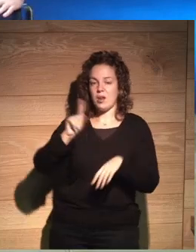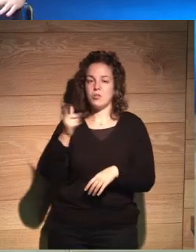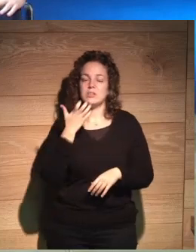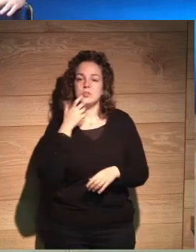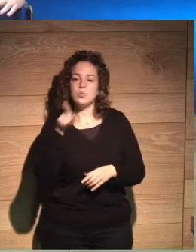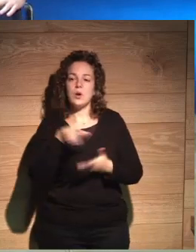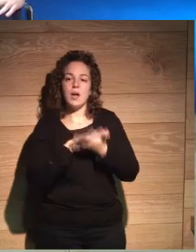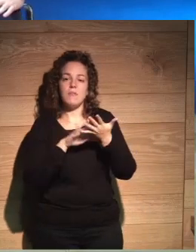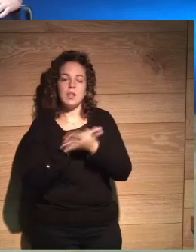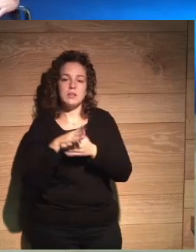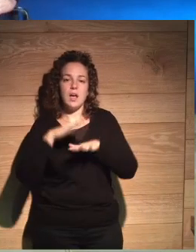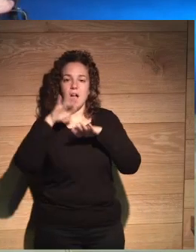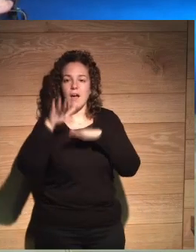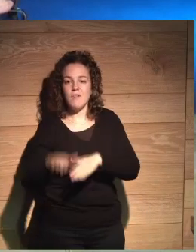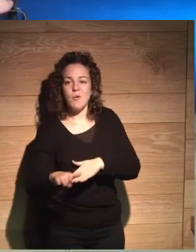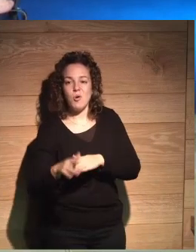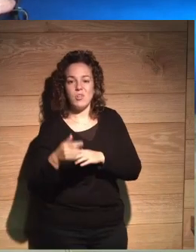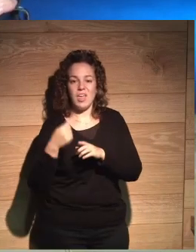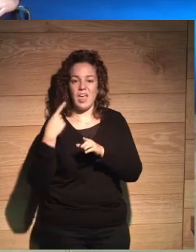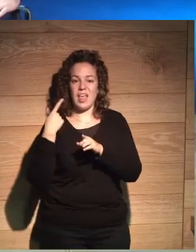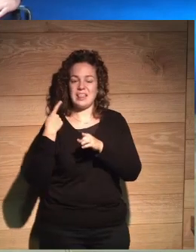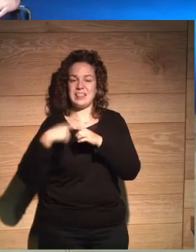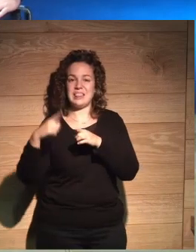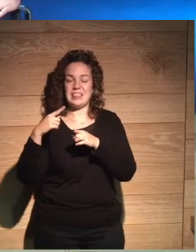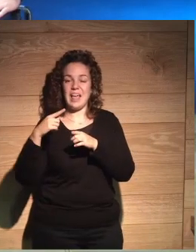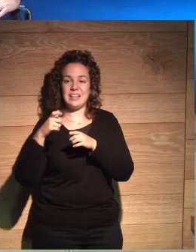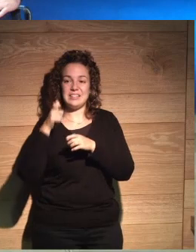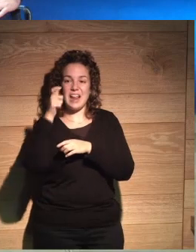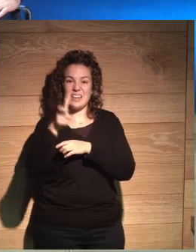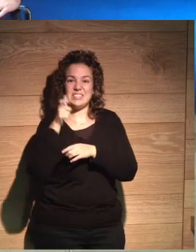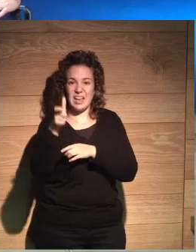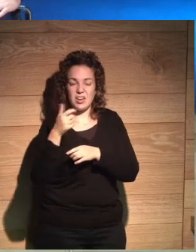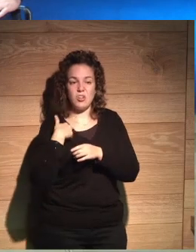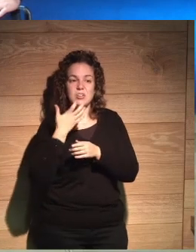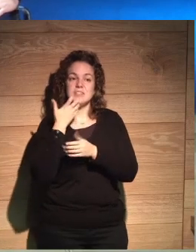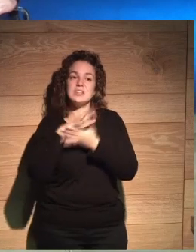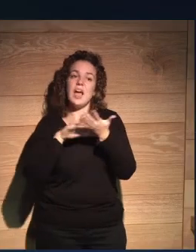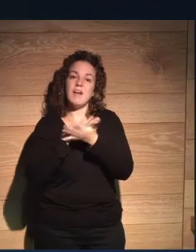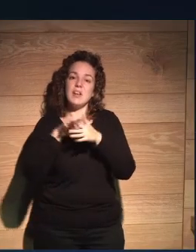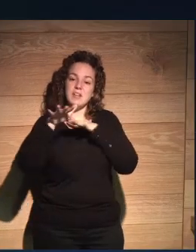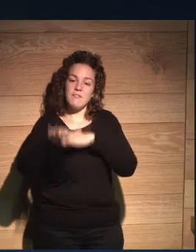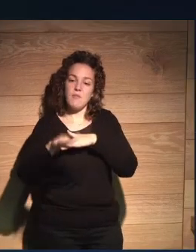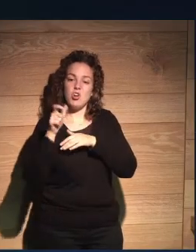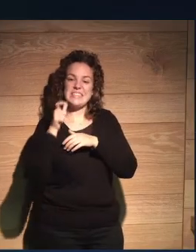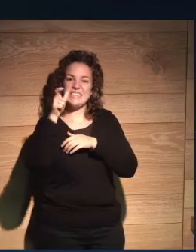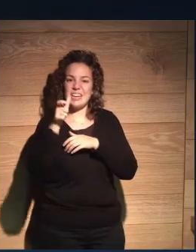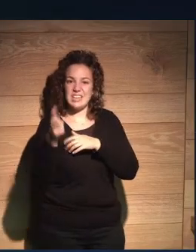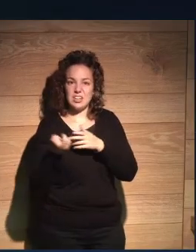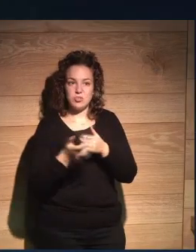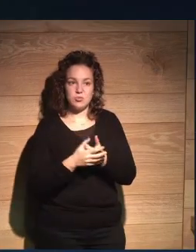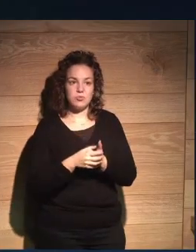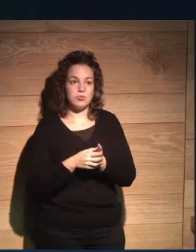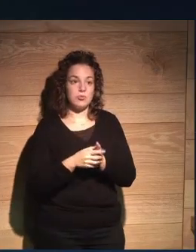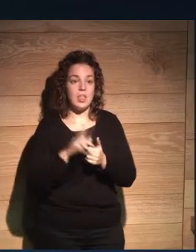te paga una empresa que fabrica transgénicos, ¿eso sí te parece coherente? O si hablas a favor de los transgénicos